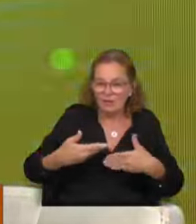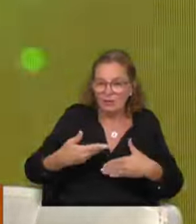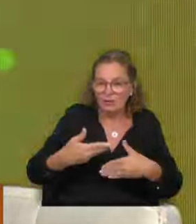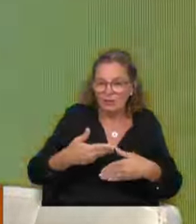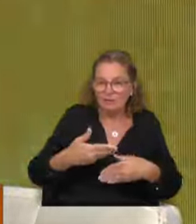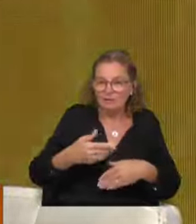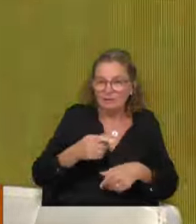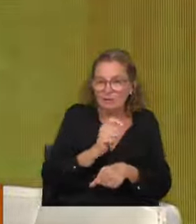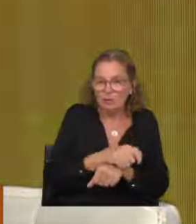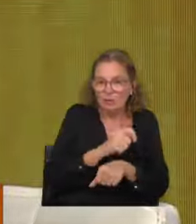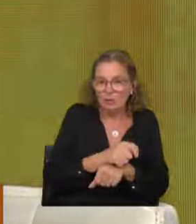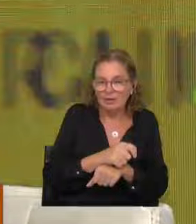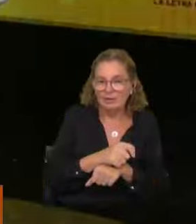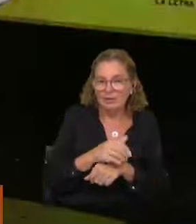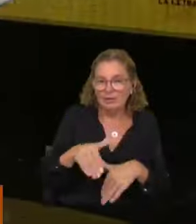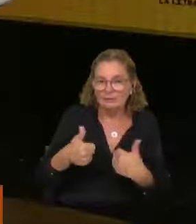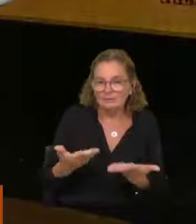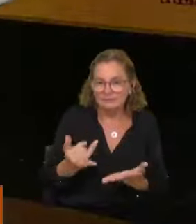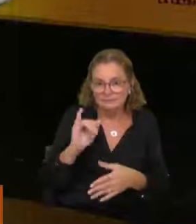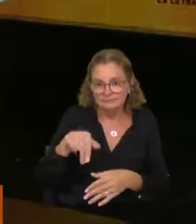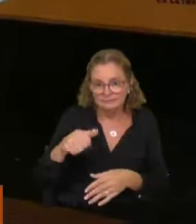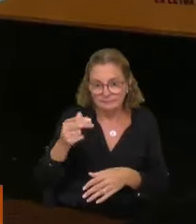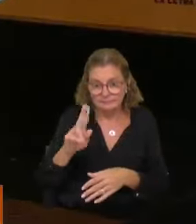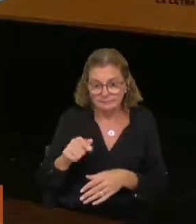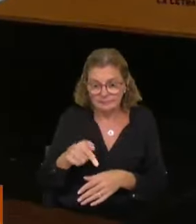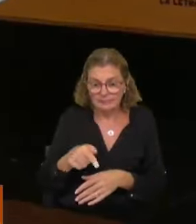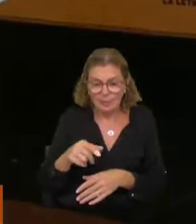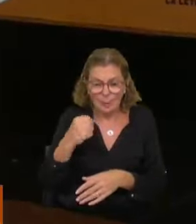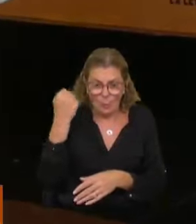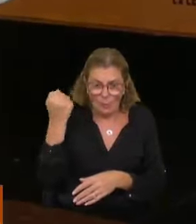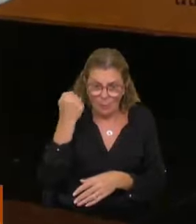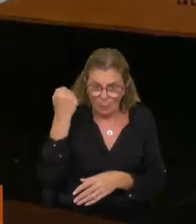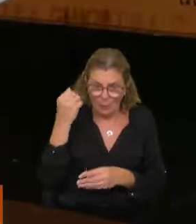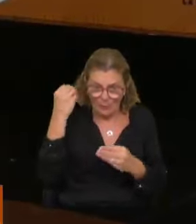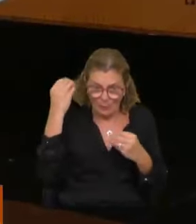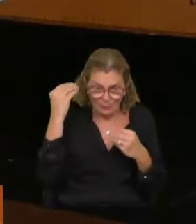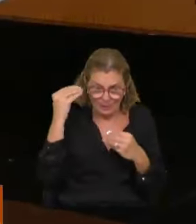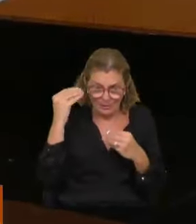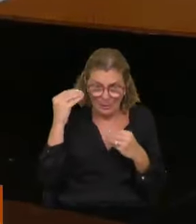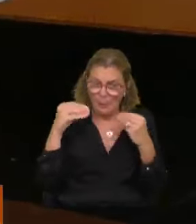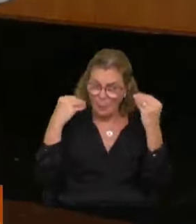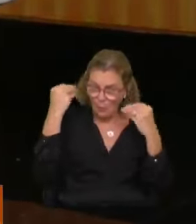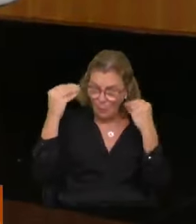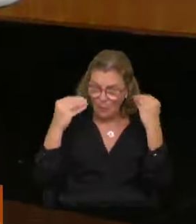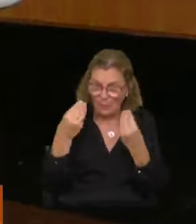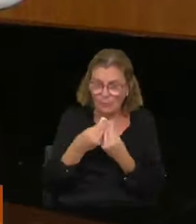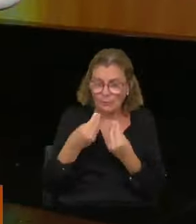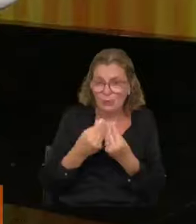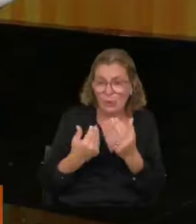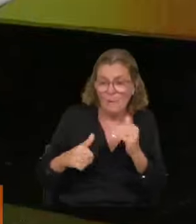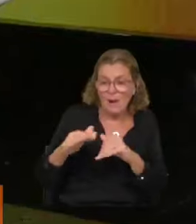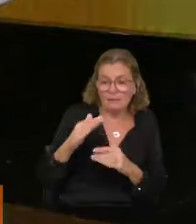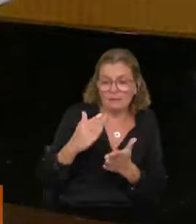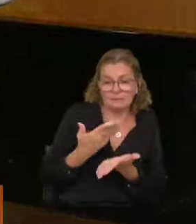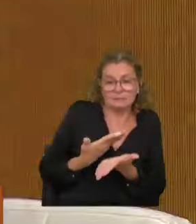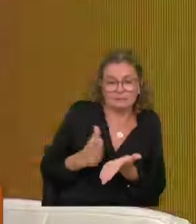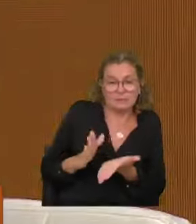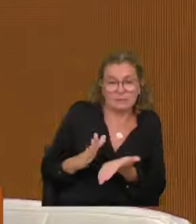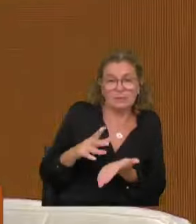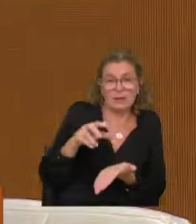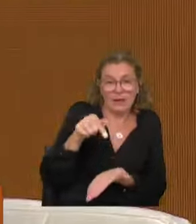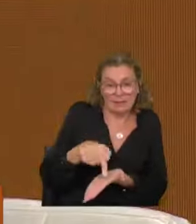el poder judicial a inau Y eso es realmente preocupante entonces hay una cantidad de incremento de la situación de vulneración en el territorio